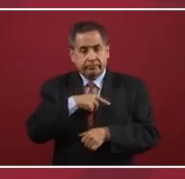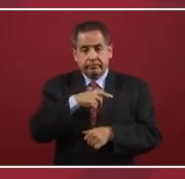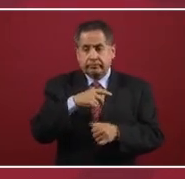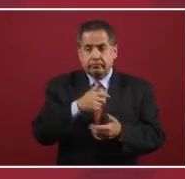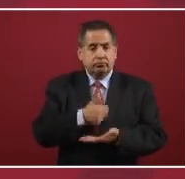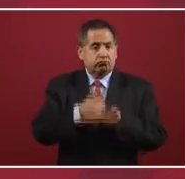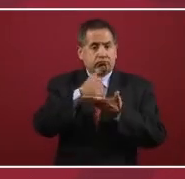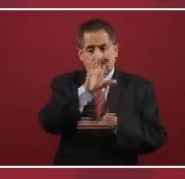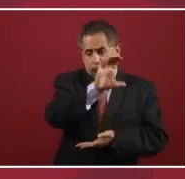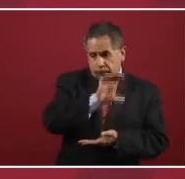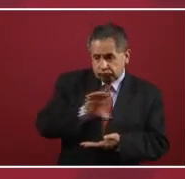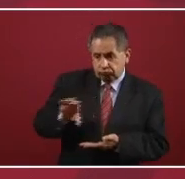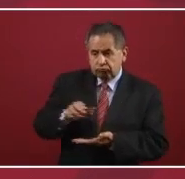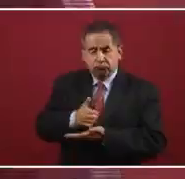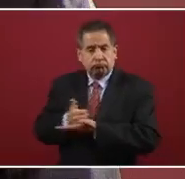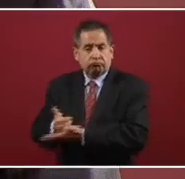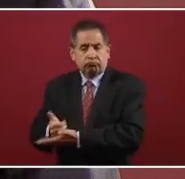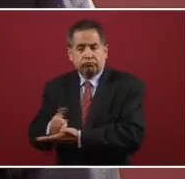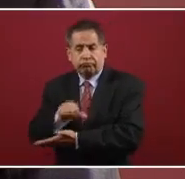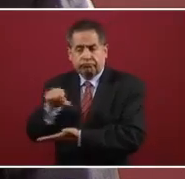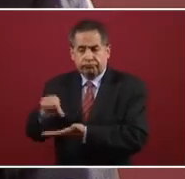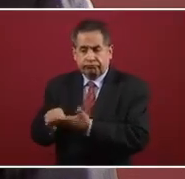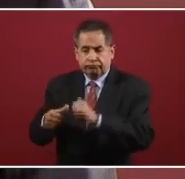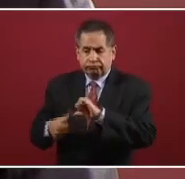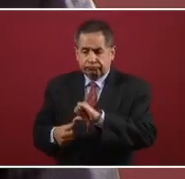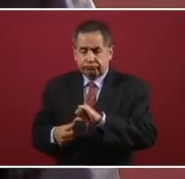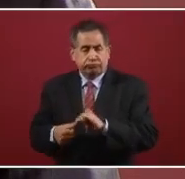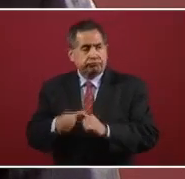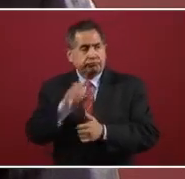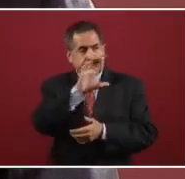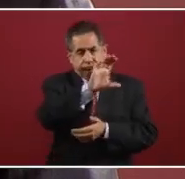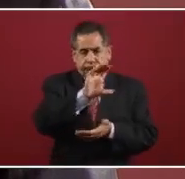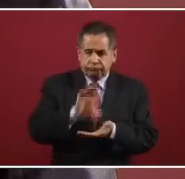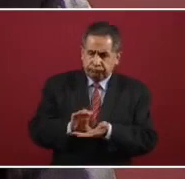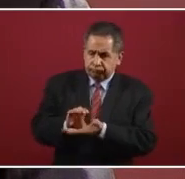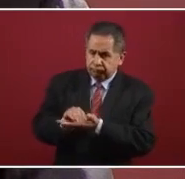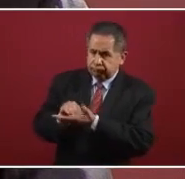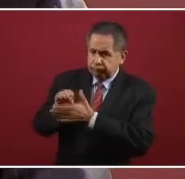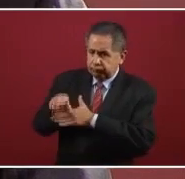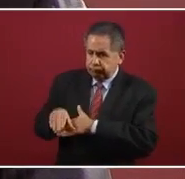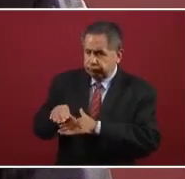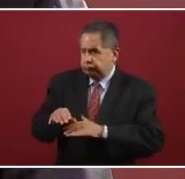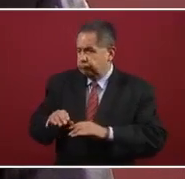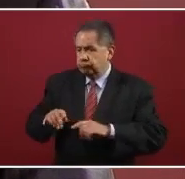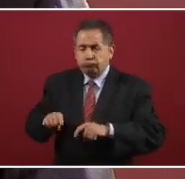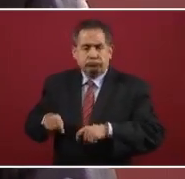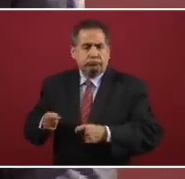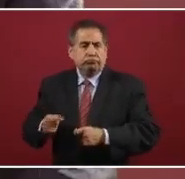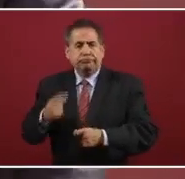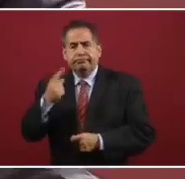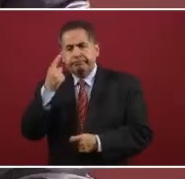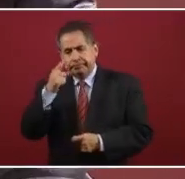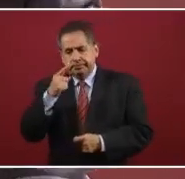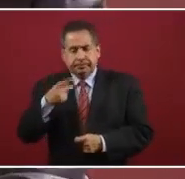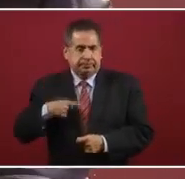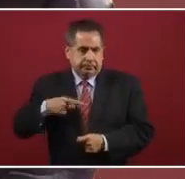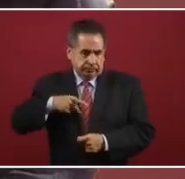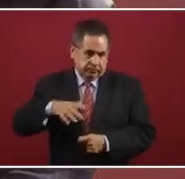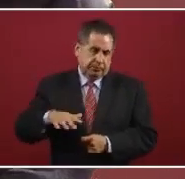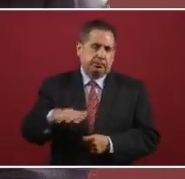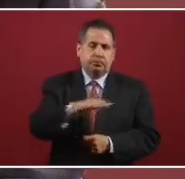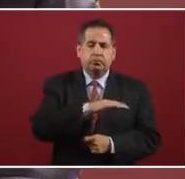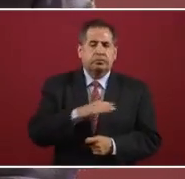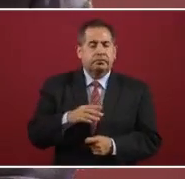países centroamericanos, que haya inversión para que la gente no se